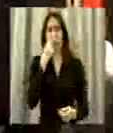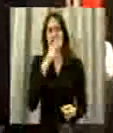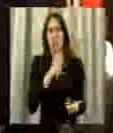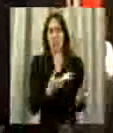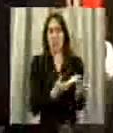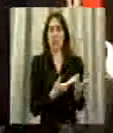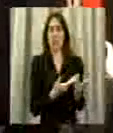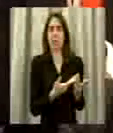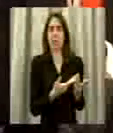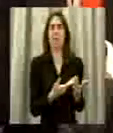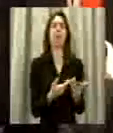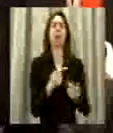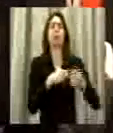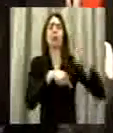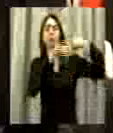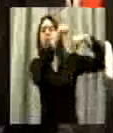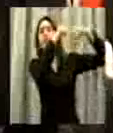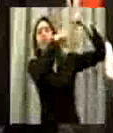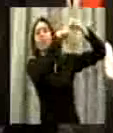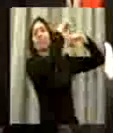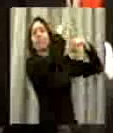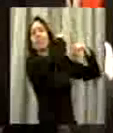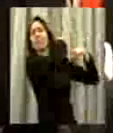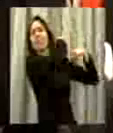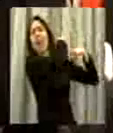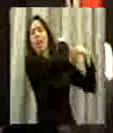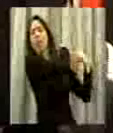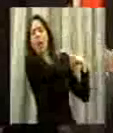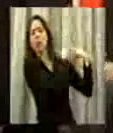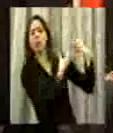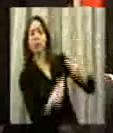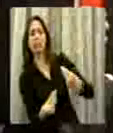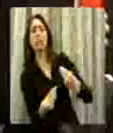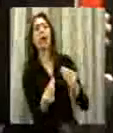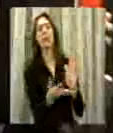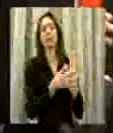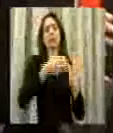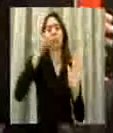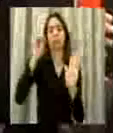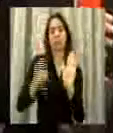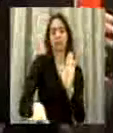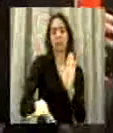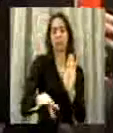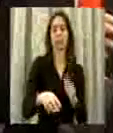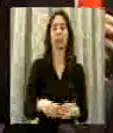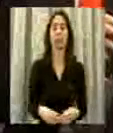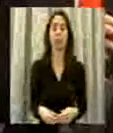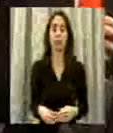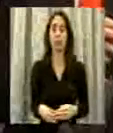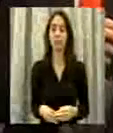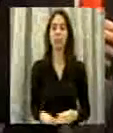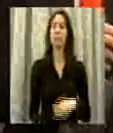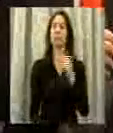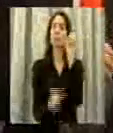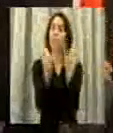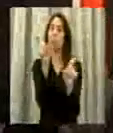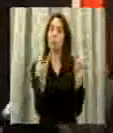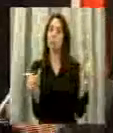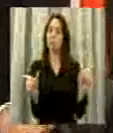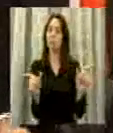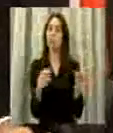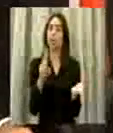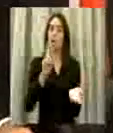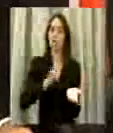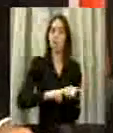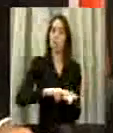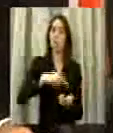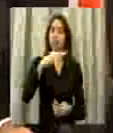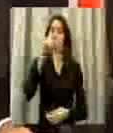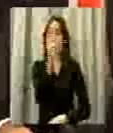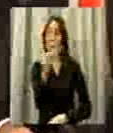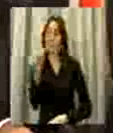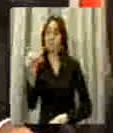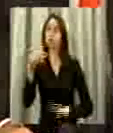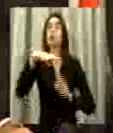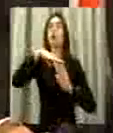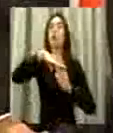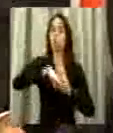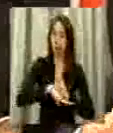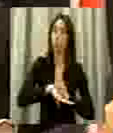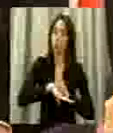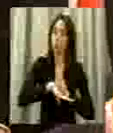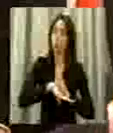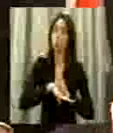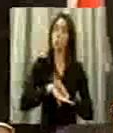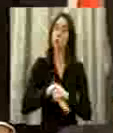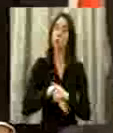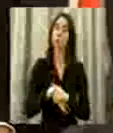una reminiscencia del pasado que también se eliminó. Y para las personas, rebajamos el impuesto a las personas. Es cierto